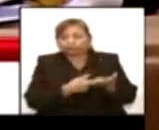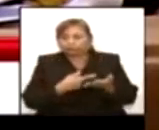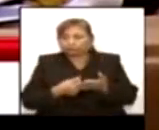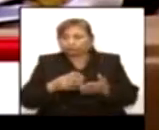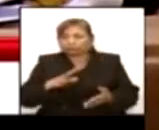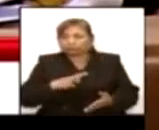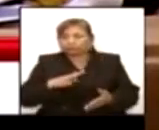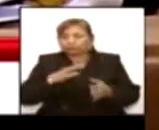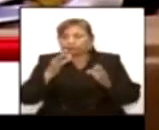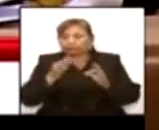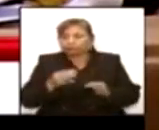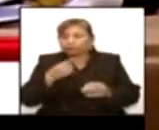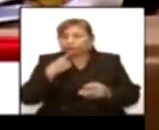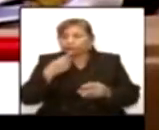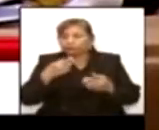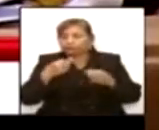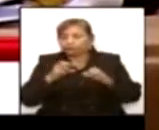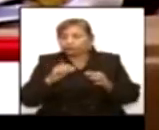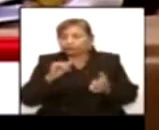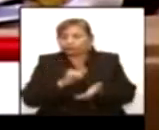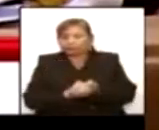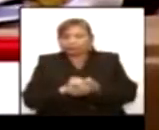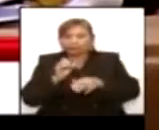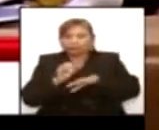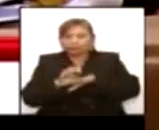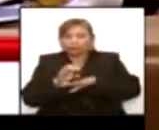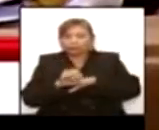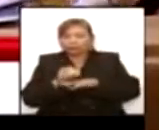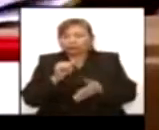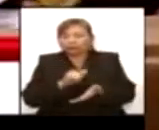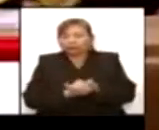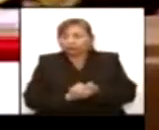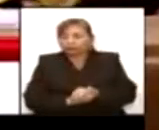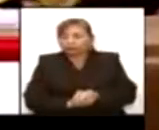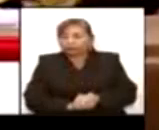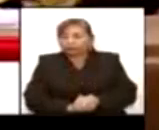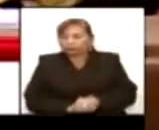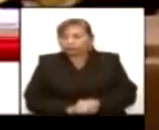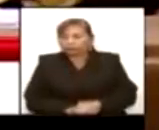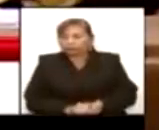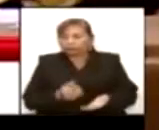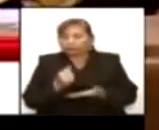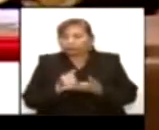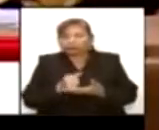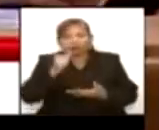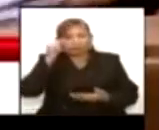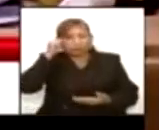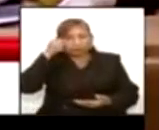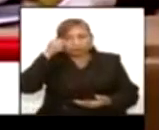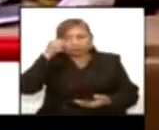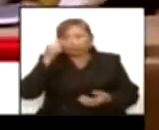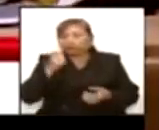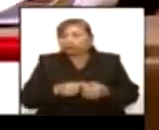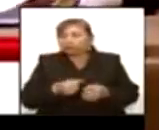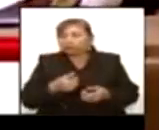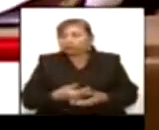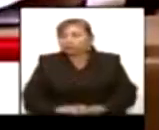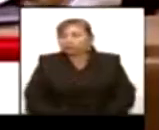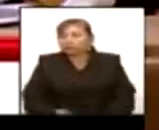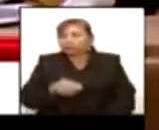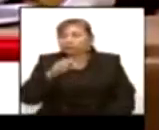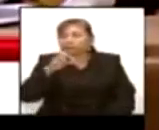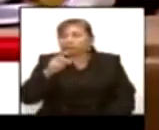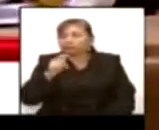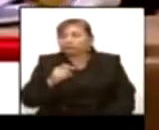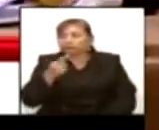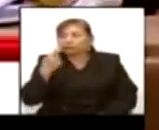más alturado. Entonces me voy a permitir sugerir, y por eso es que trajimos inclusive las ayudas, memorias, en el